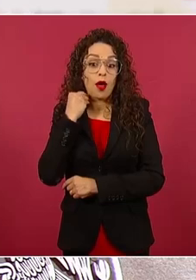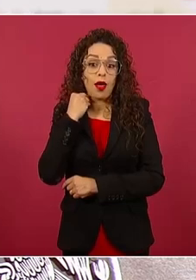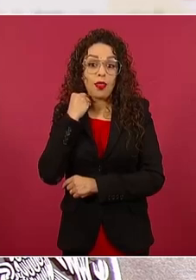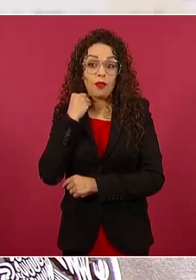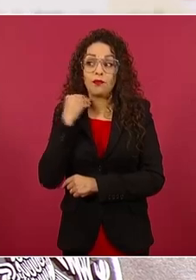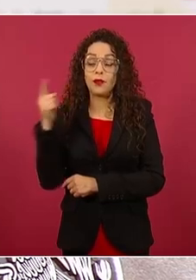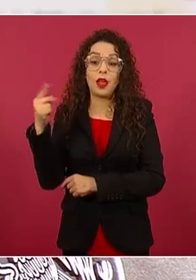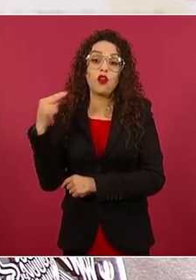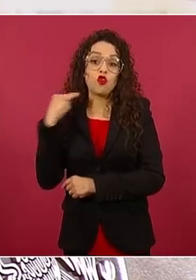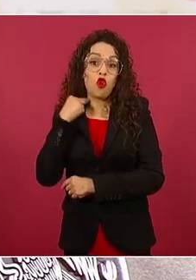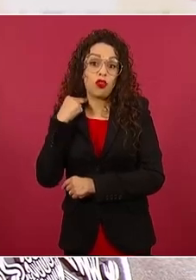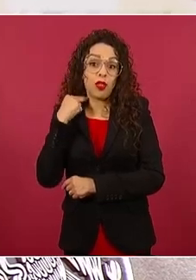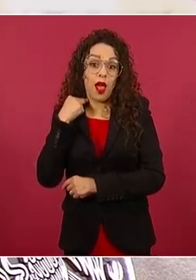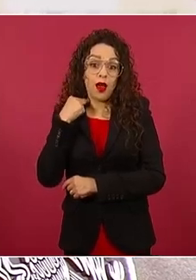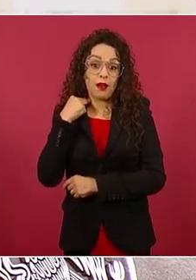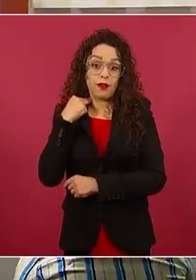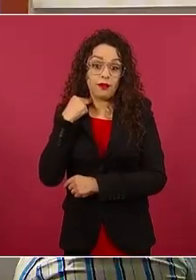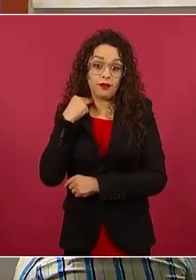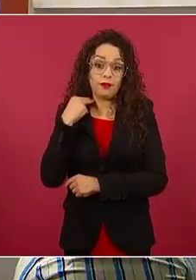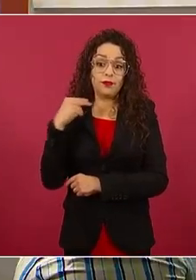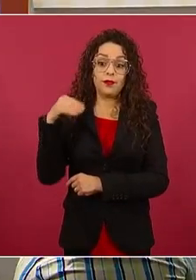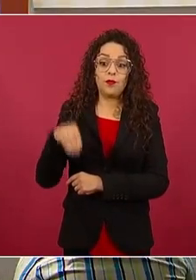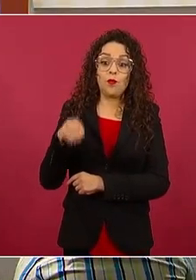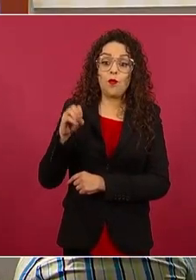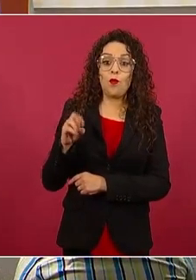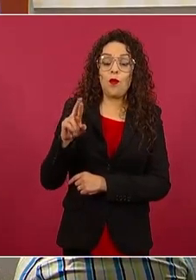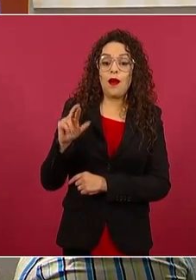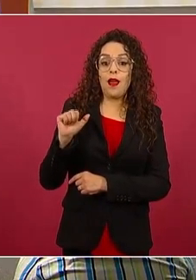notario público, Morales Lechuga.